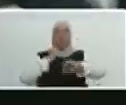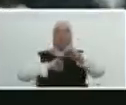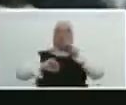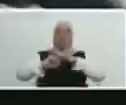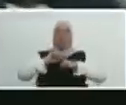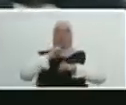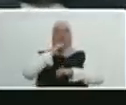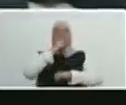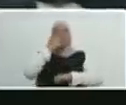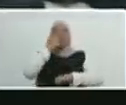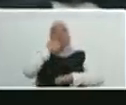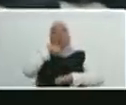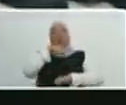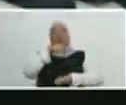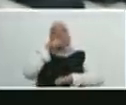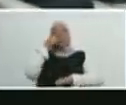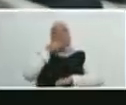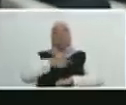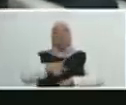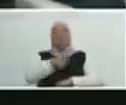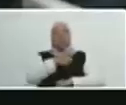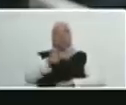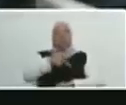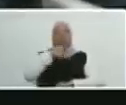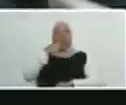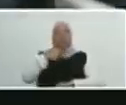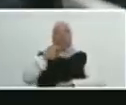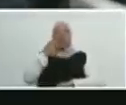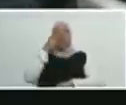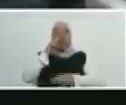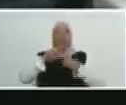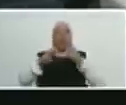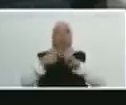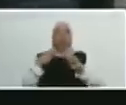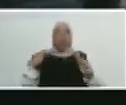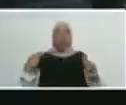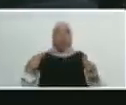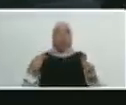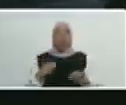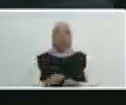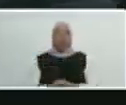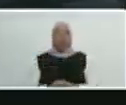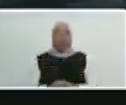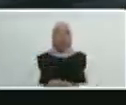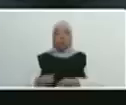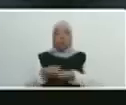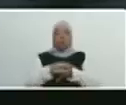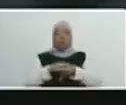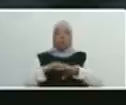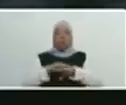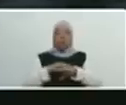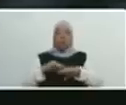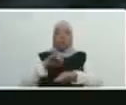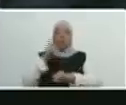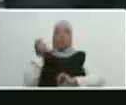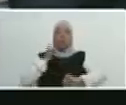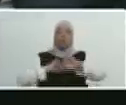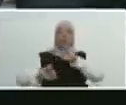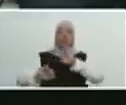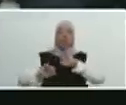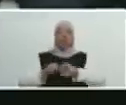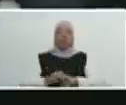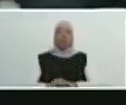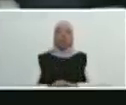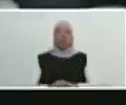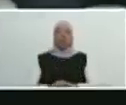vicepresidente sectorial de Soberanía Política, Seguridad y Paz, y ministro del Poder Popular para la Defensa